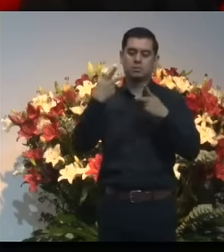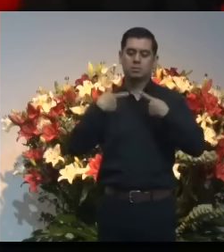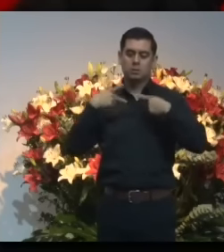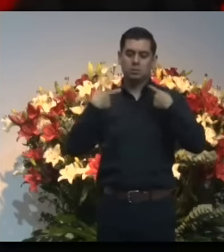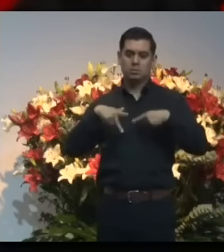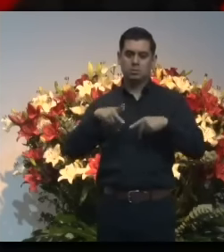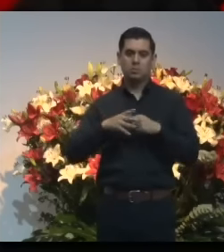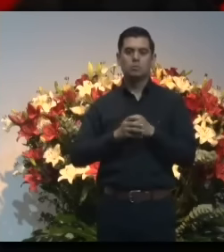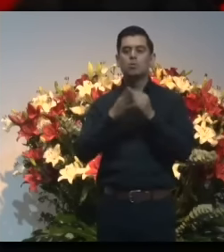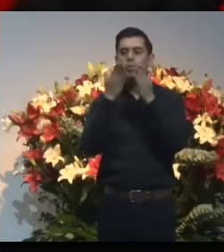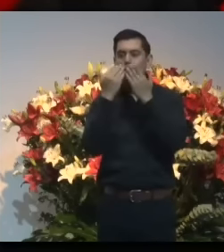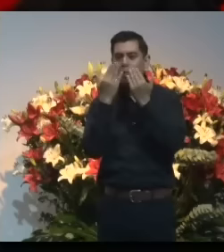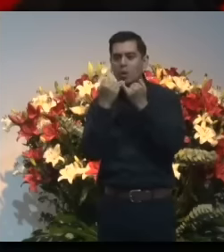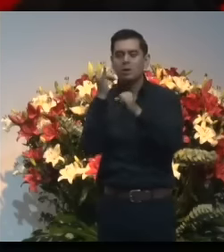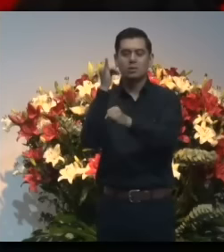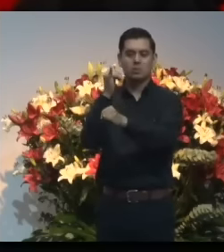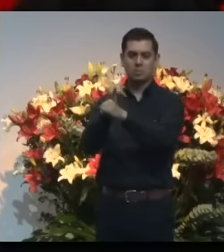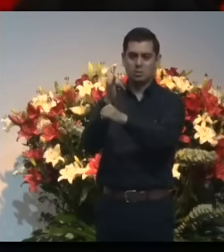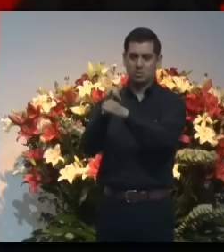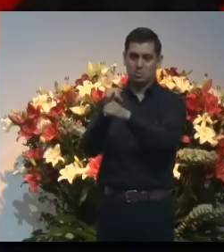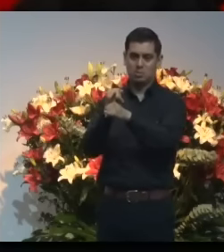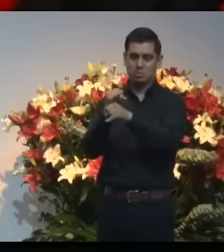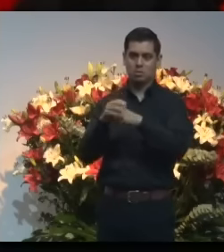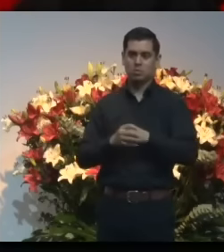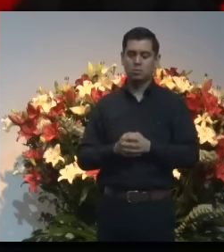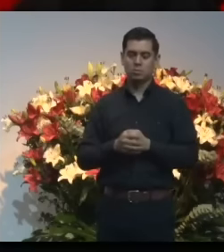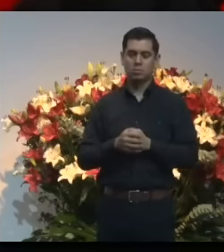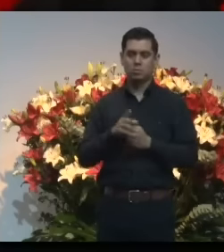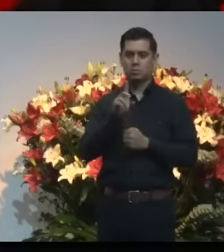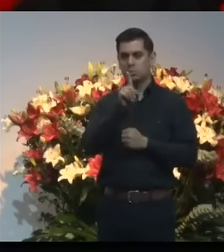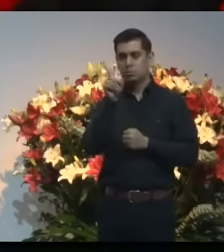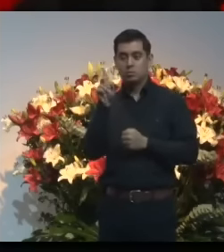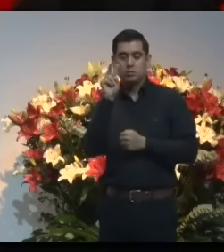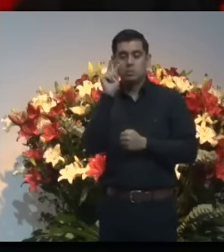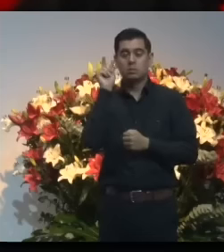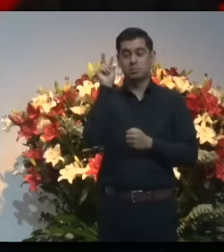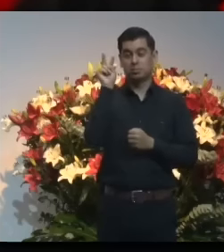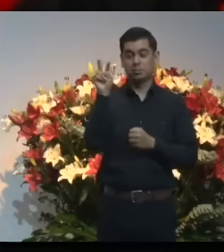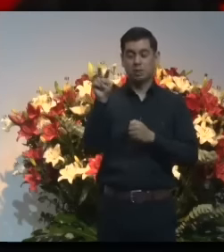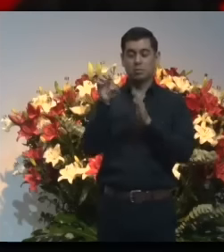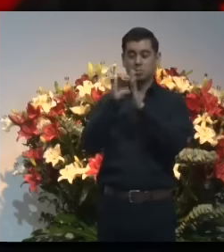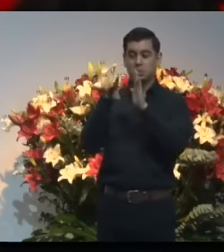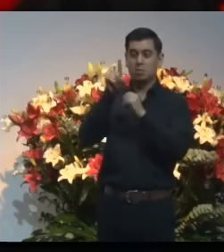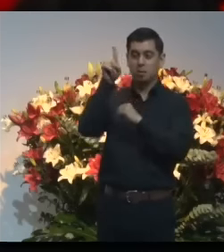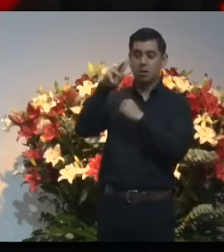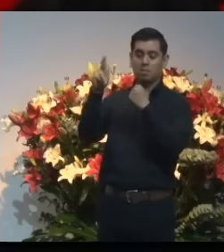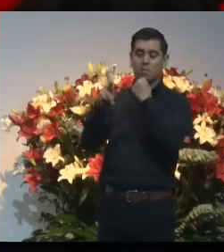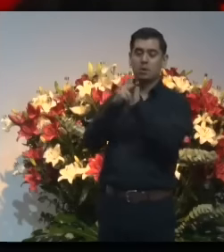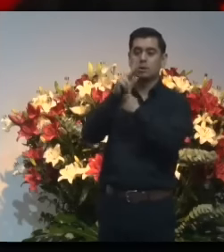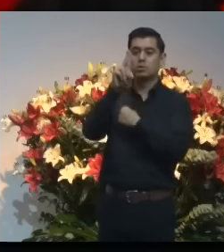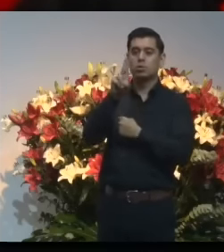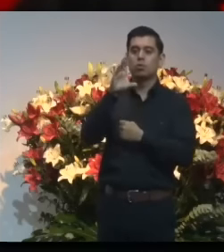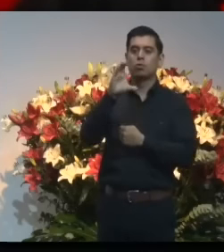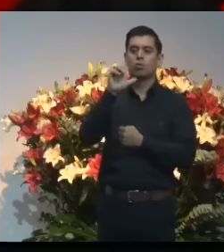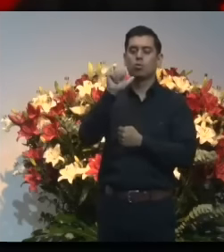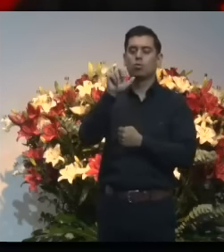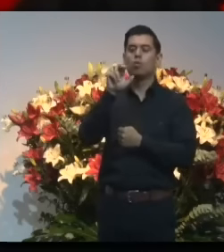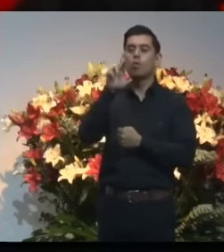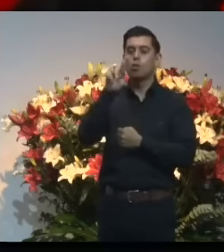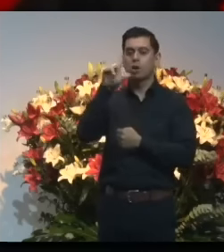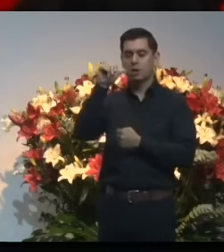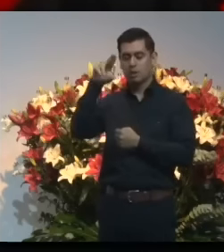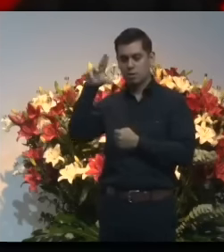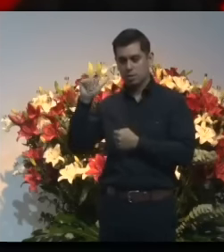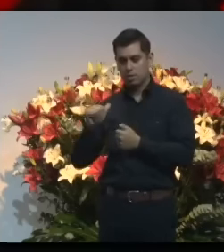pues ese es el gran tema. Vieron lo que pasó en Ucrania con los satélites de banda baja. Prácticamente hoy el internet